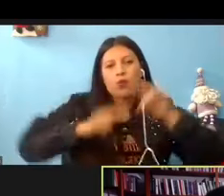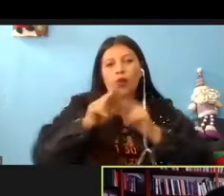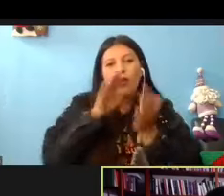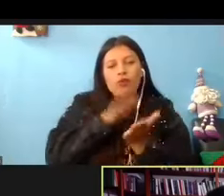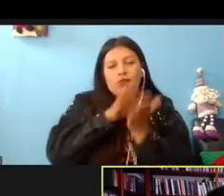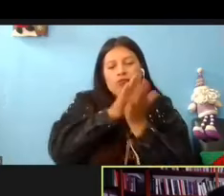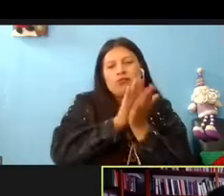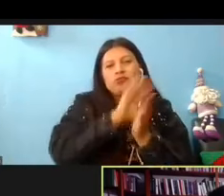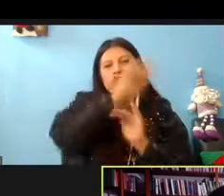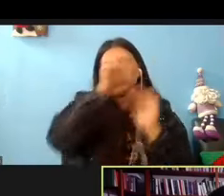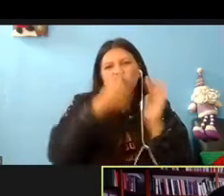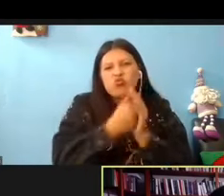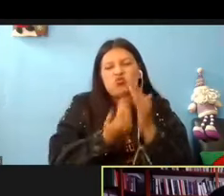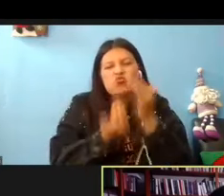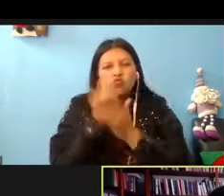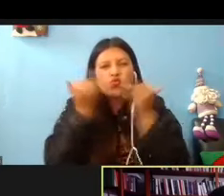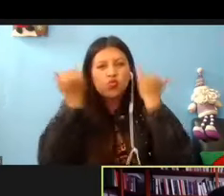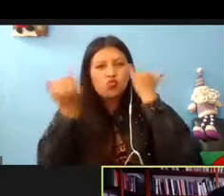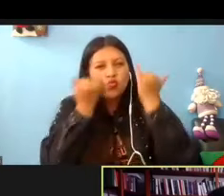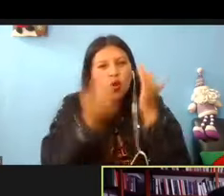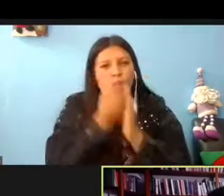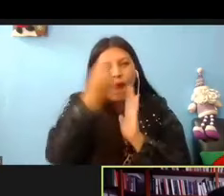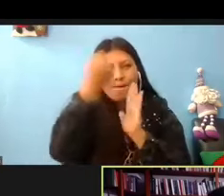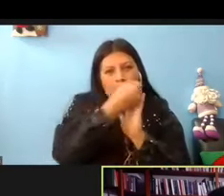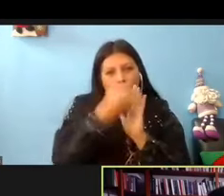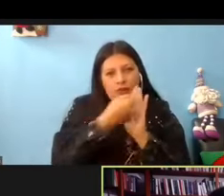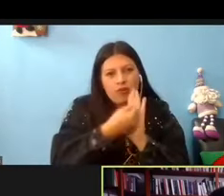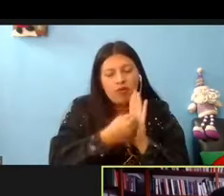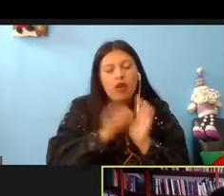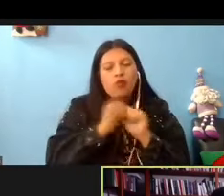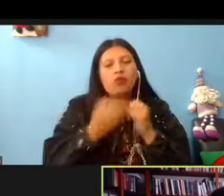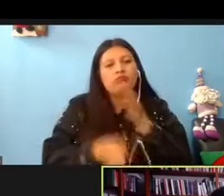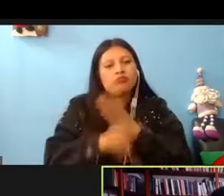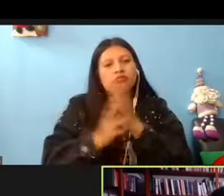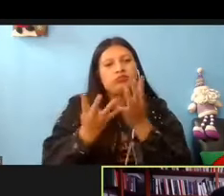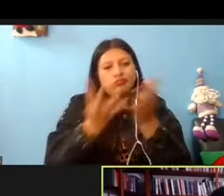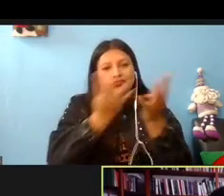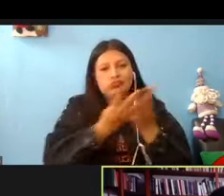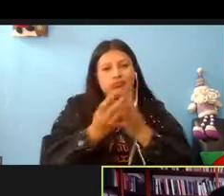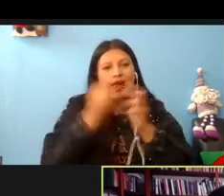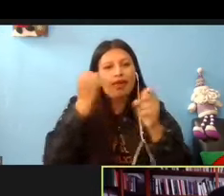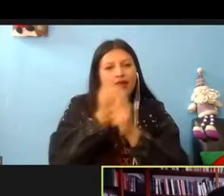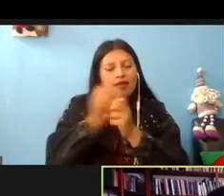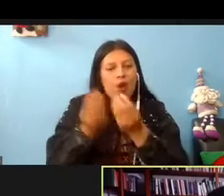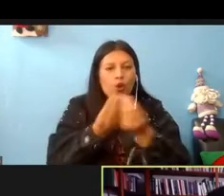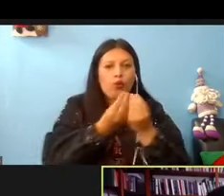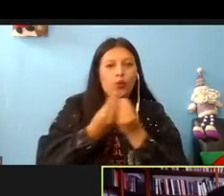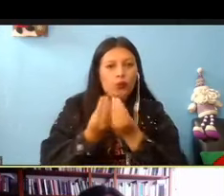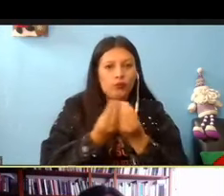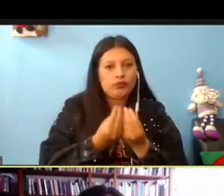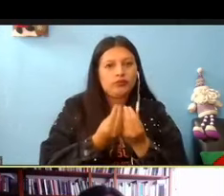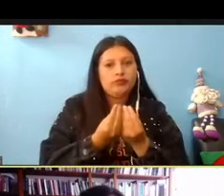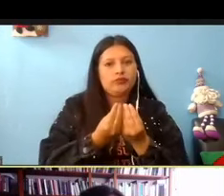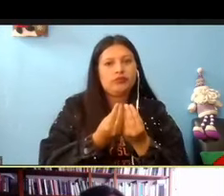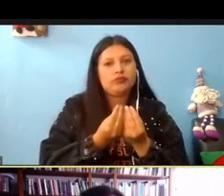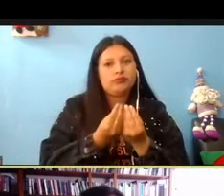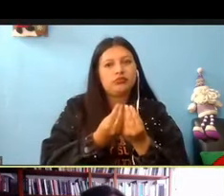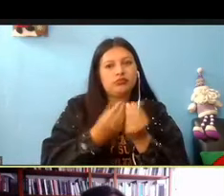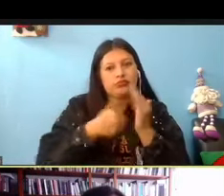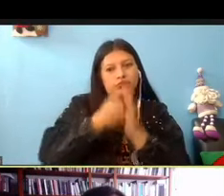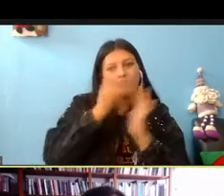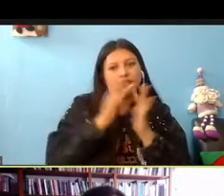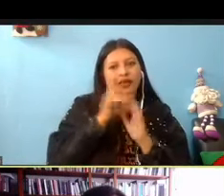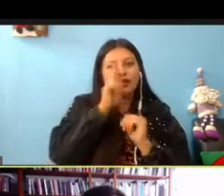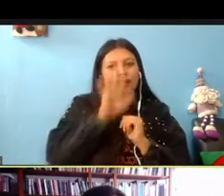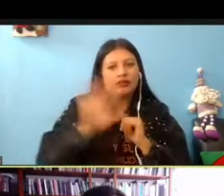de todas estas iniciativas que nos permitan avanzar a la conformación de una red de trabajo conjunto, inicialmente a nivel